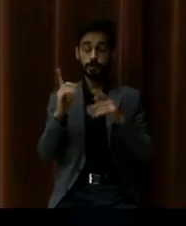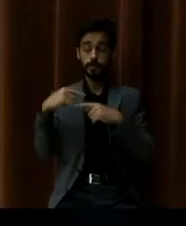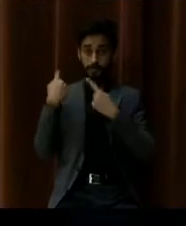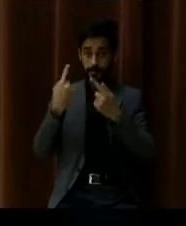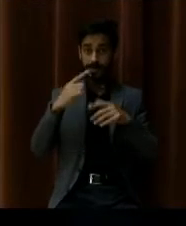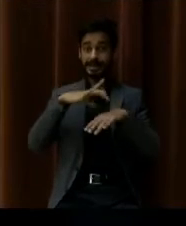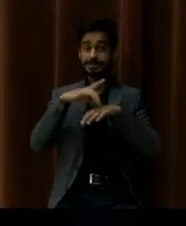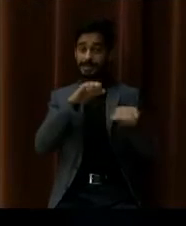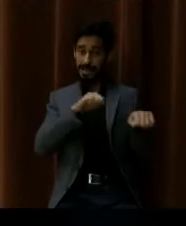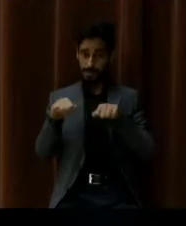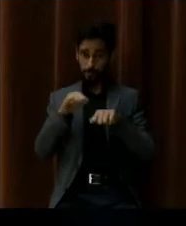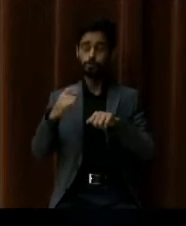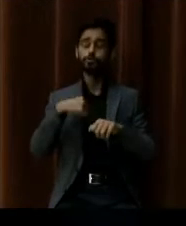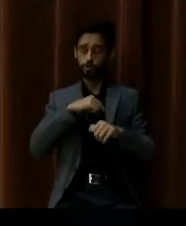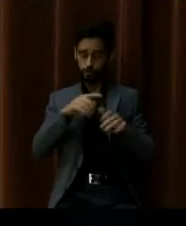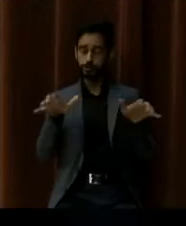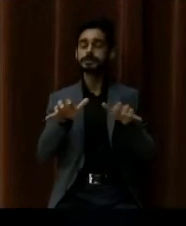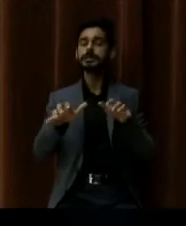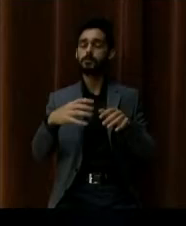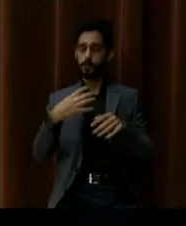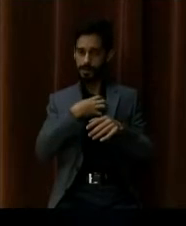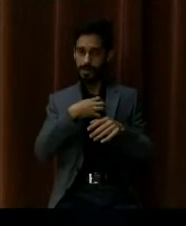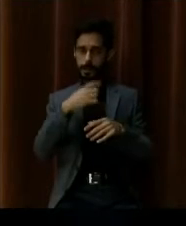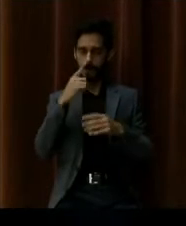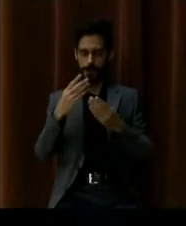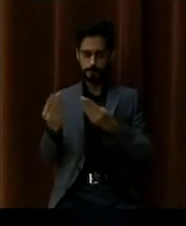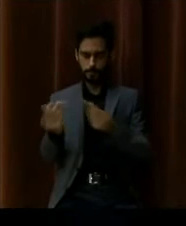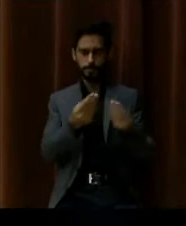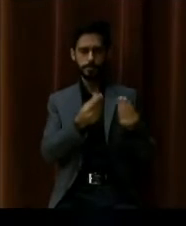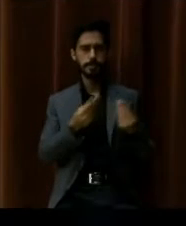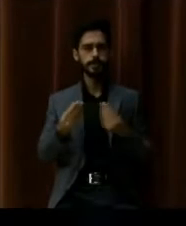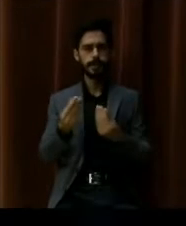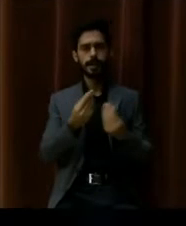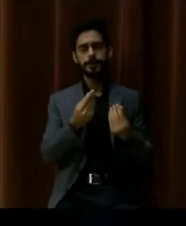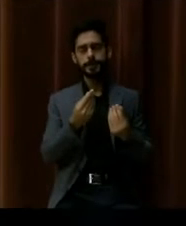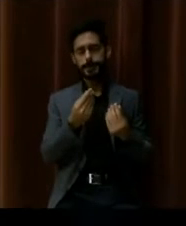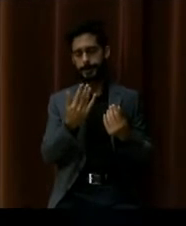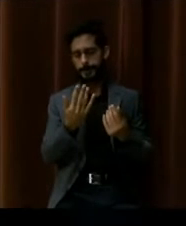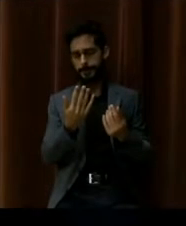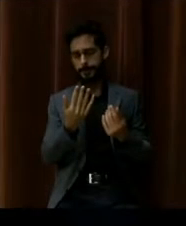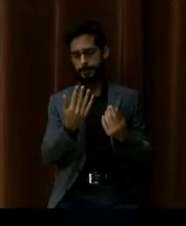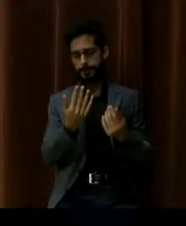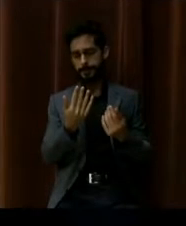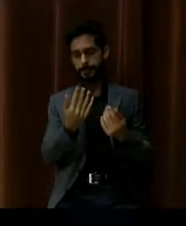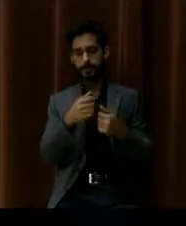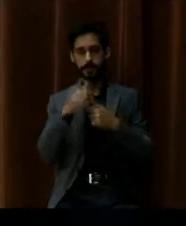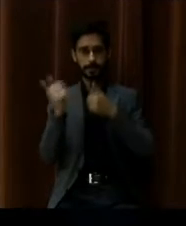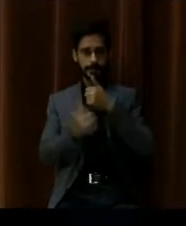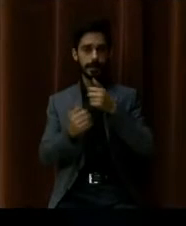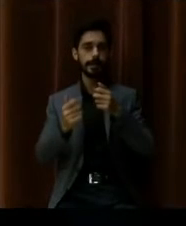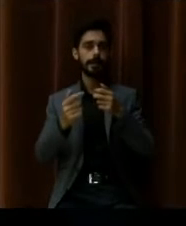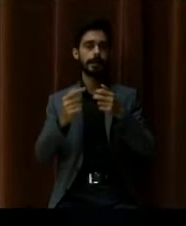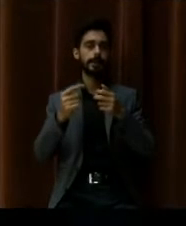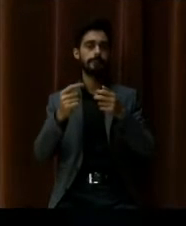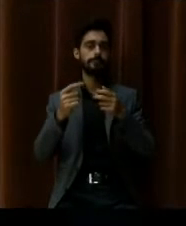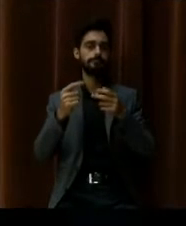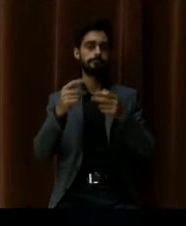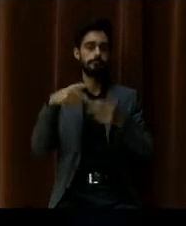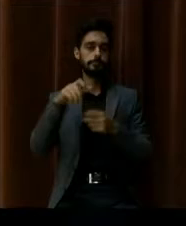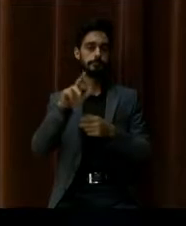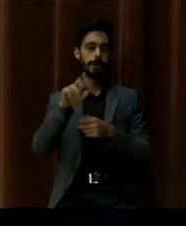recientemente sobre las propiedades de que están bajo la custodia del programa de parques nacionales entonces